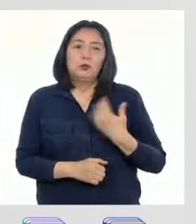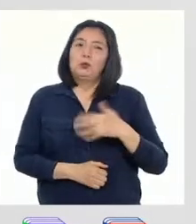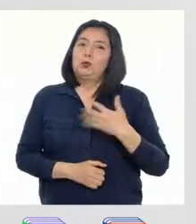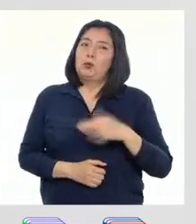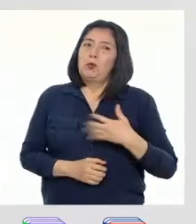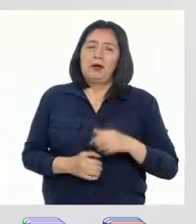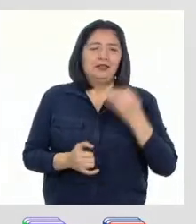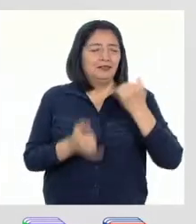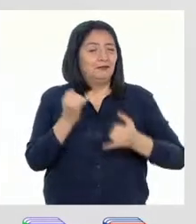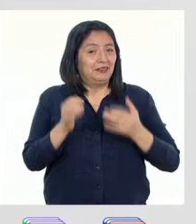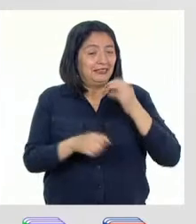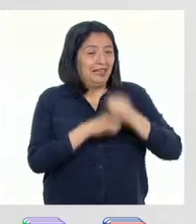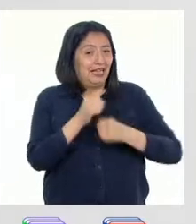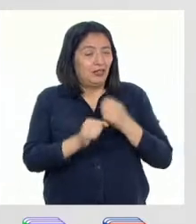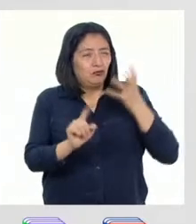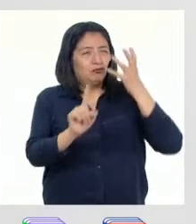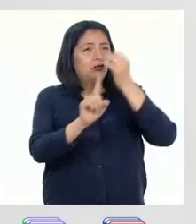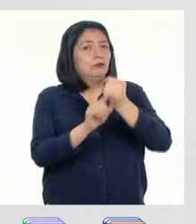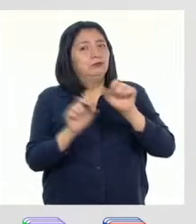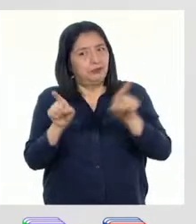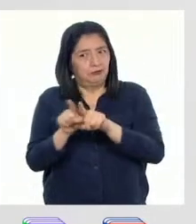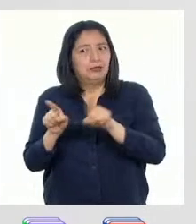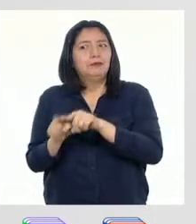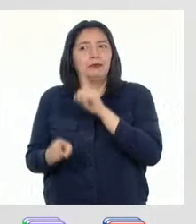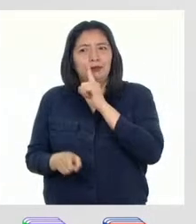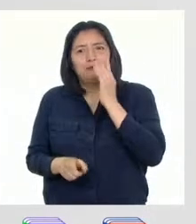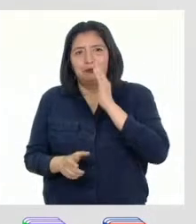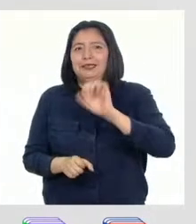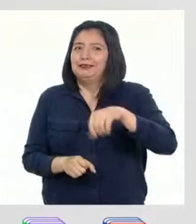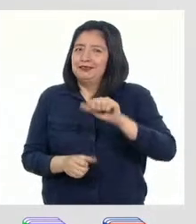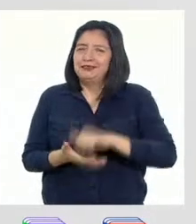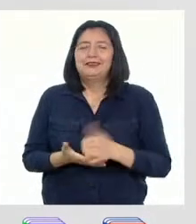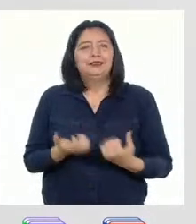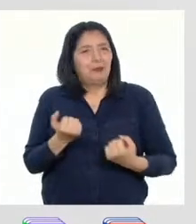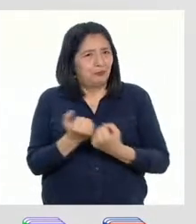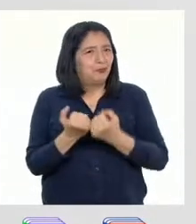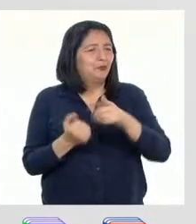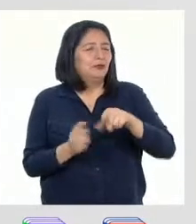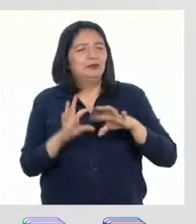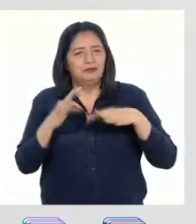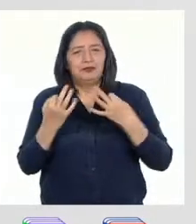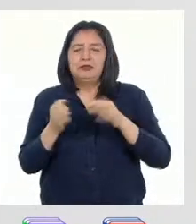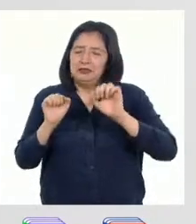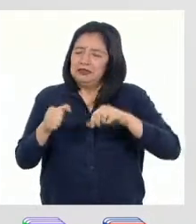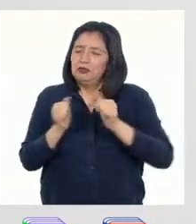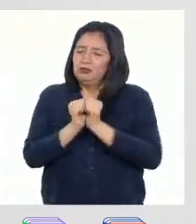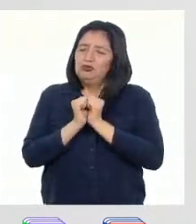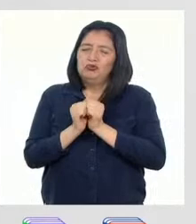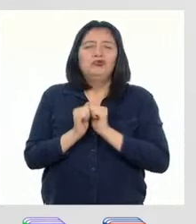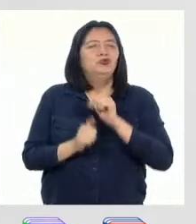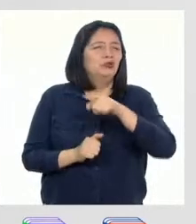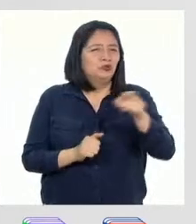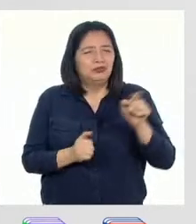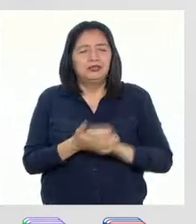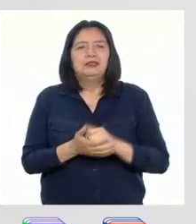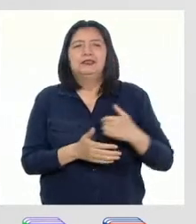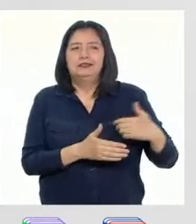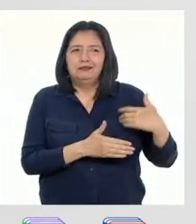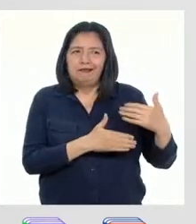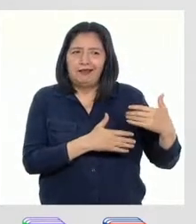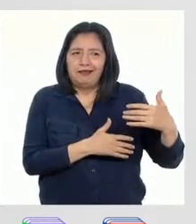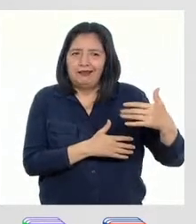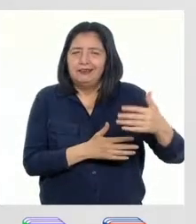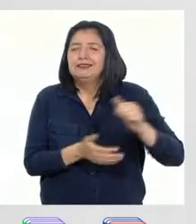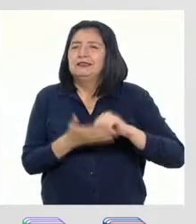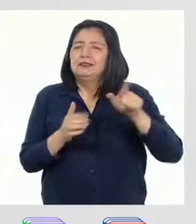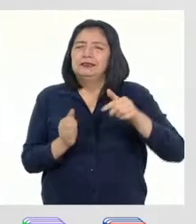de este fin de año escolar también es de sus papás, de sus mamás, de sus familiares que los han acompañado a lo largo de este proceso y